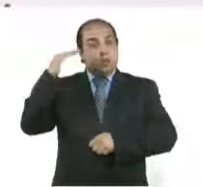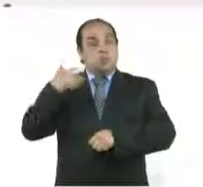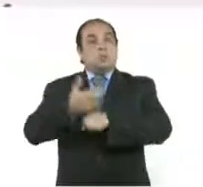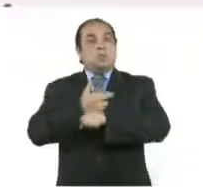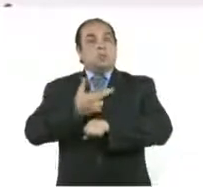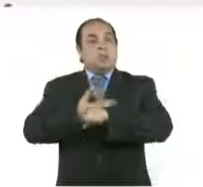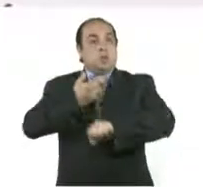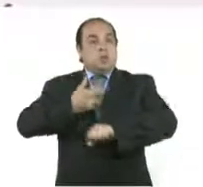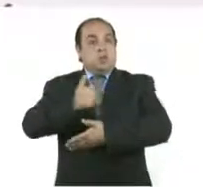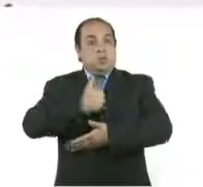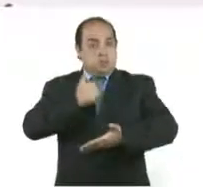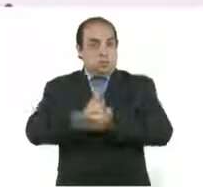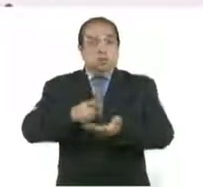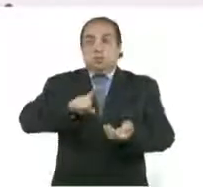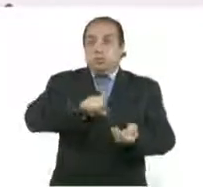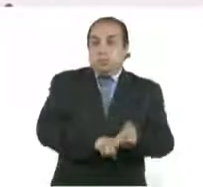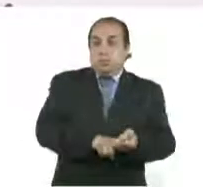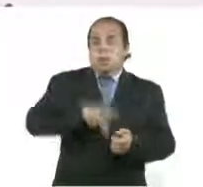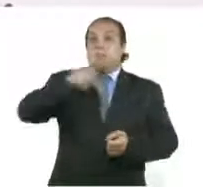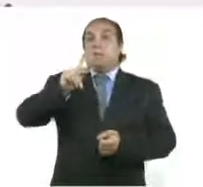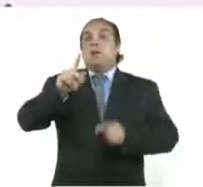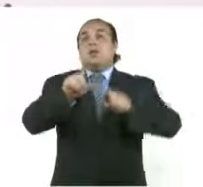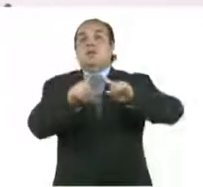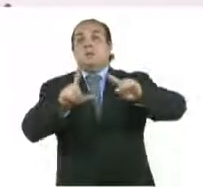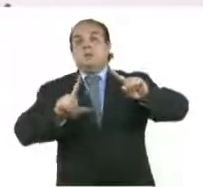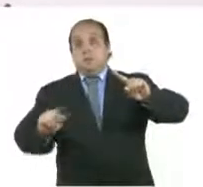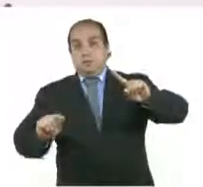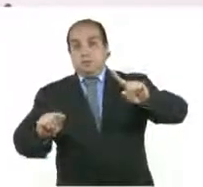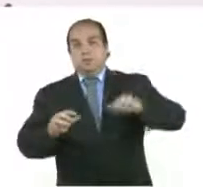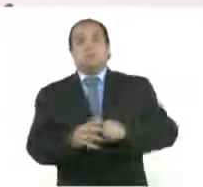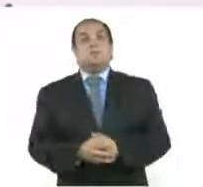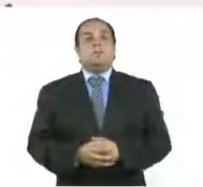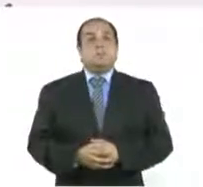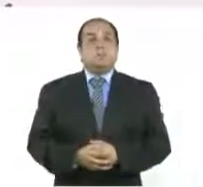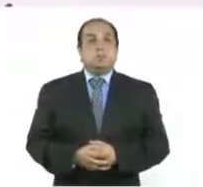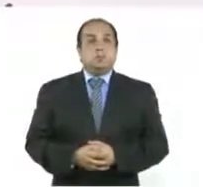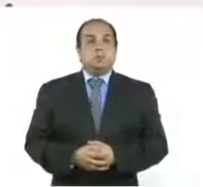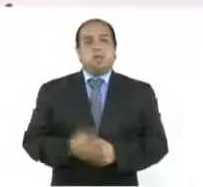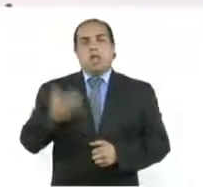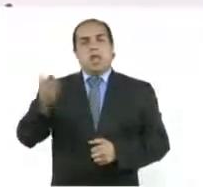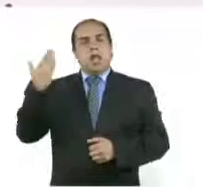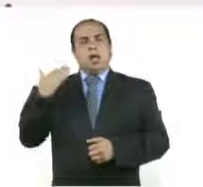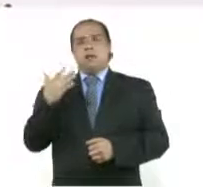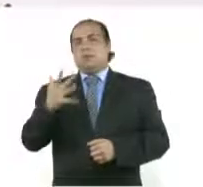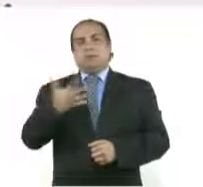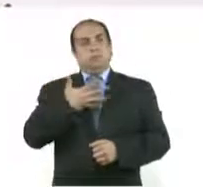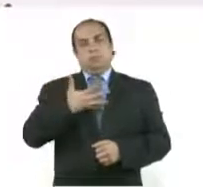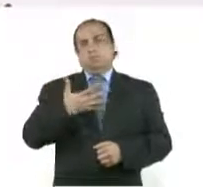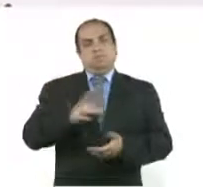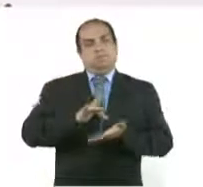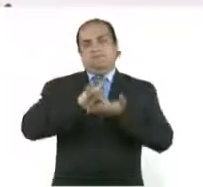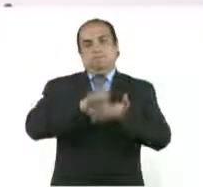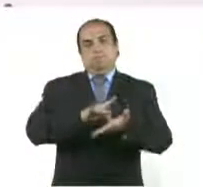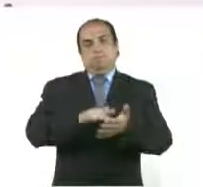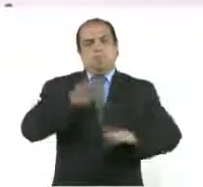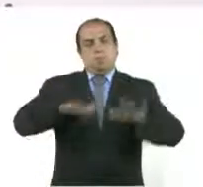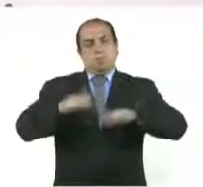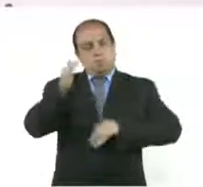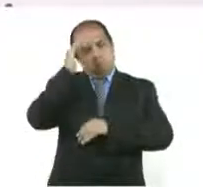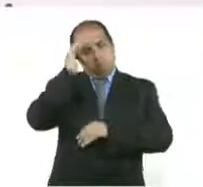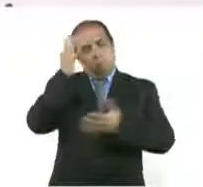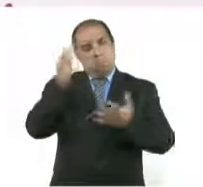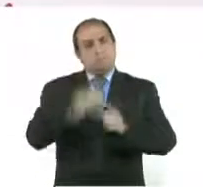ciudad. Pero en el país no se daba este apoyo. A veces decimos, bueno, es que